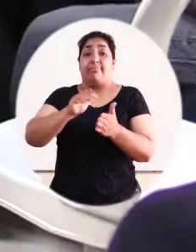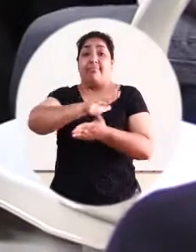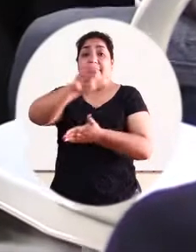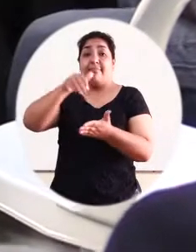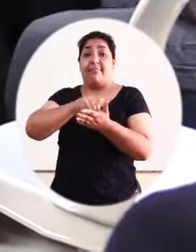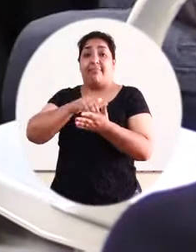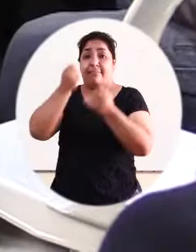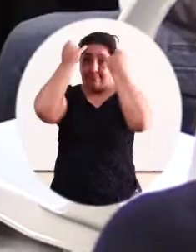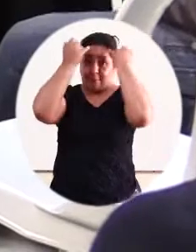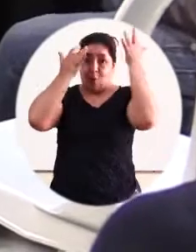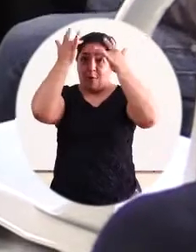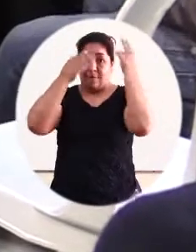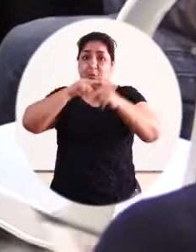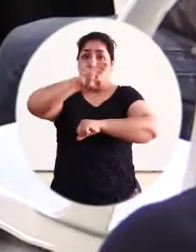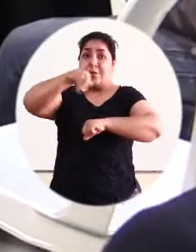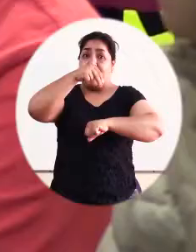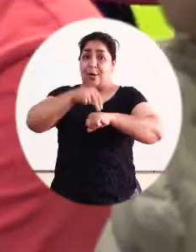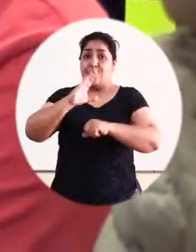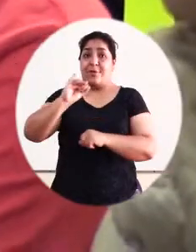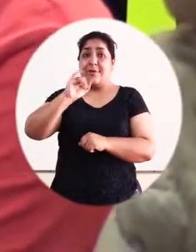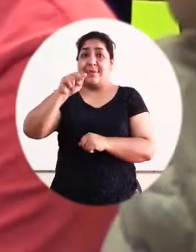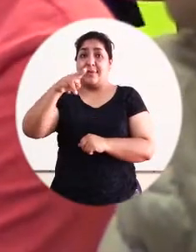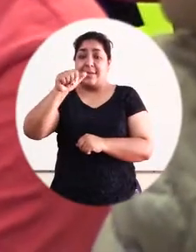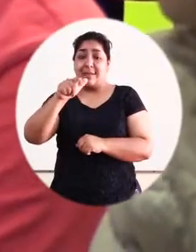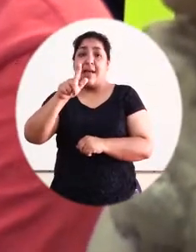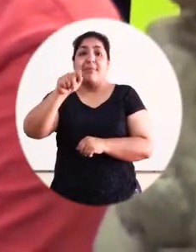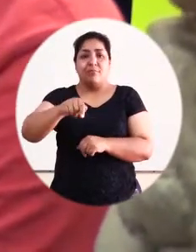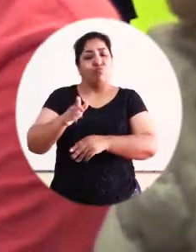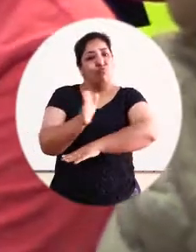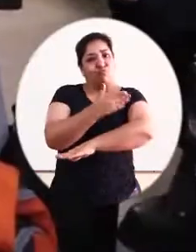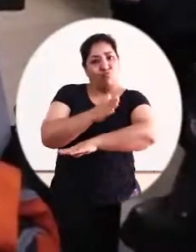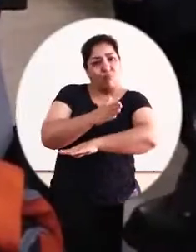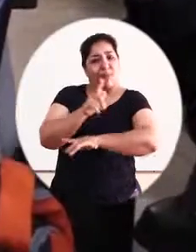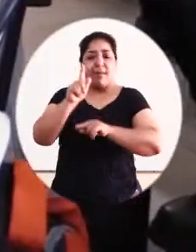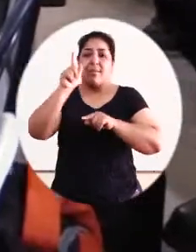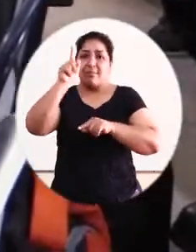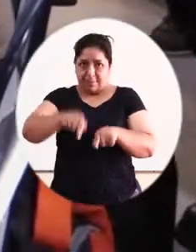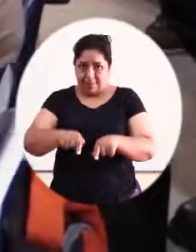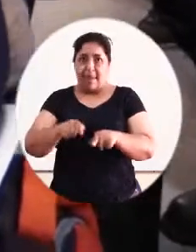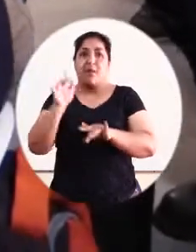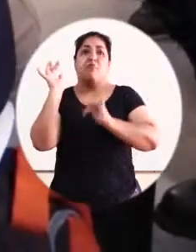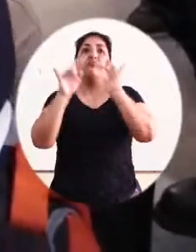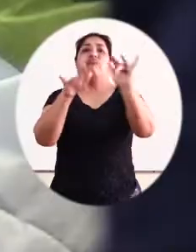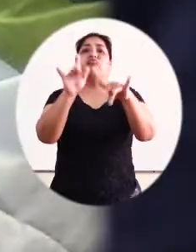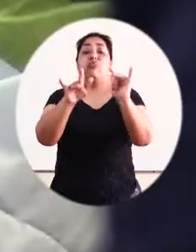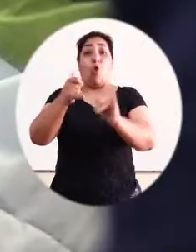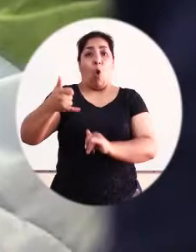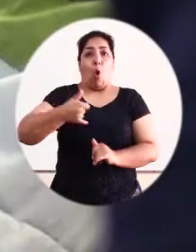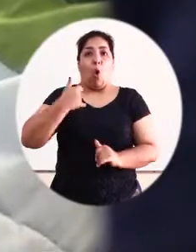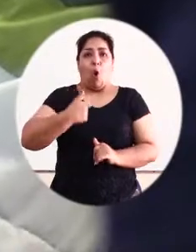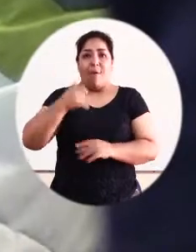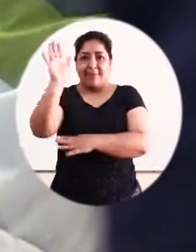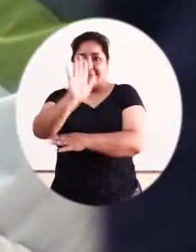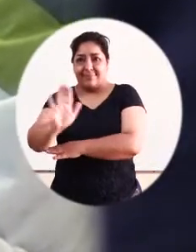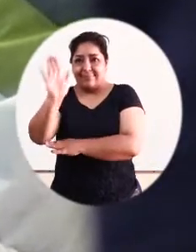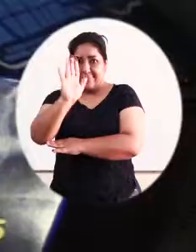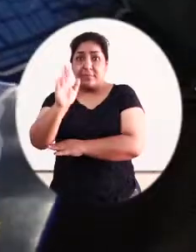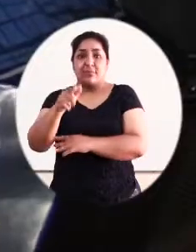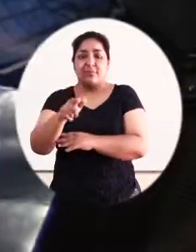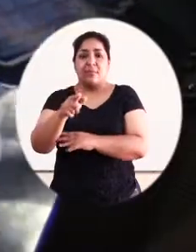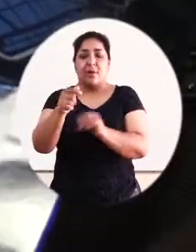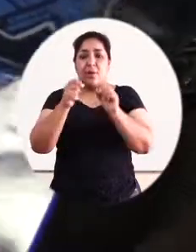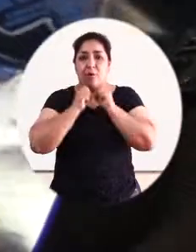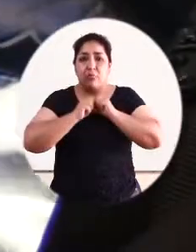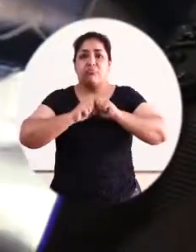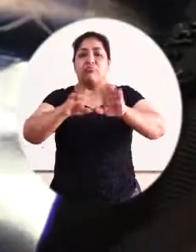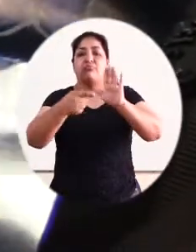en el centro de innovación social de nariño cisne a ritmo de música y con la participación de la sociedad joven del departamento se llevó a